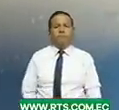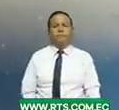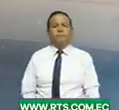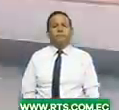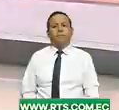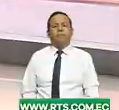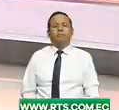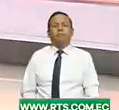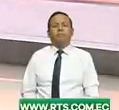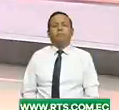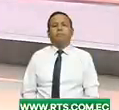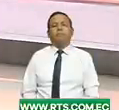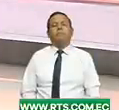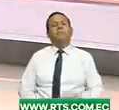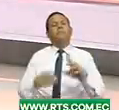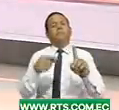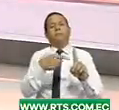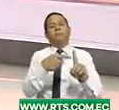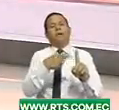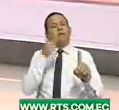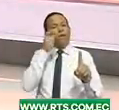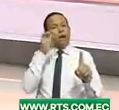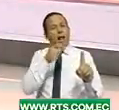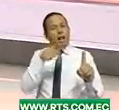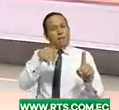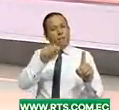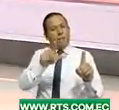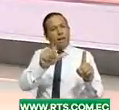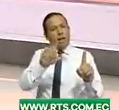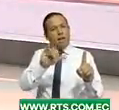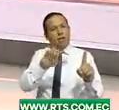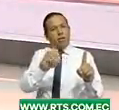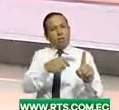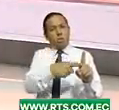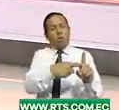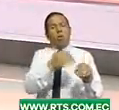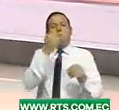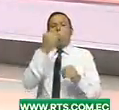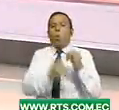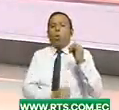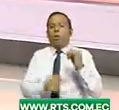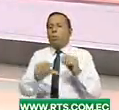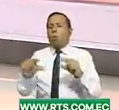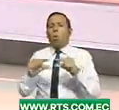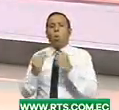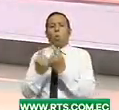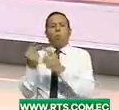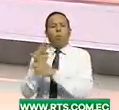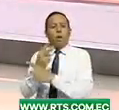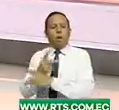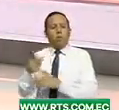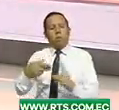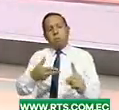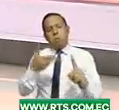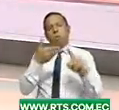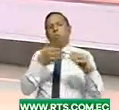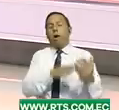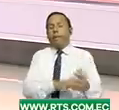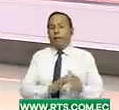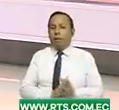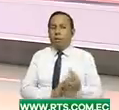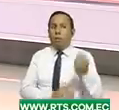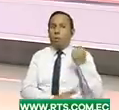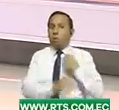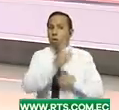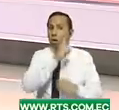fiscal Palacios es la última víctima de las organizaciones delictivas. Solo el año pasado, dos agentes fueron